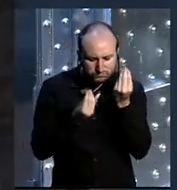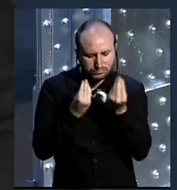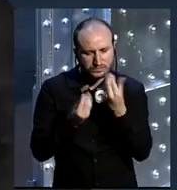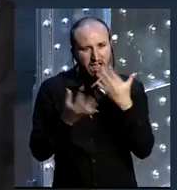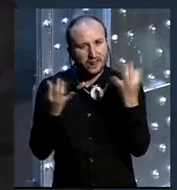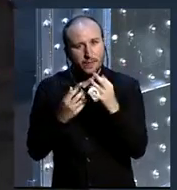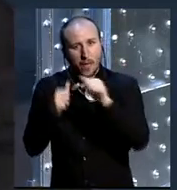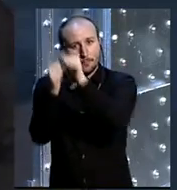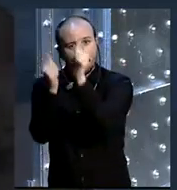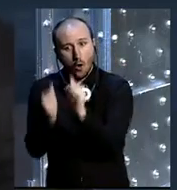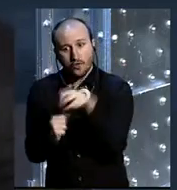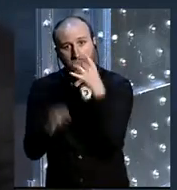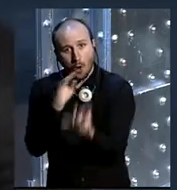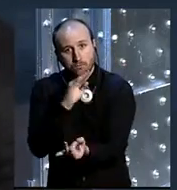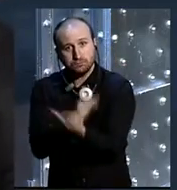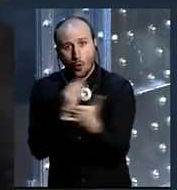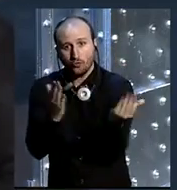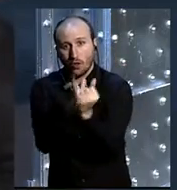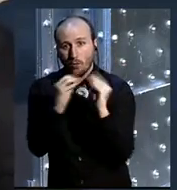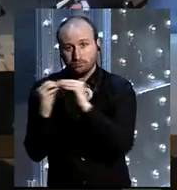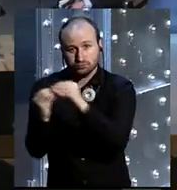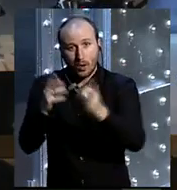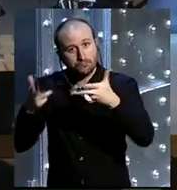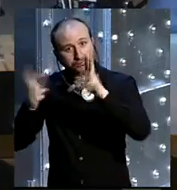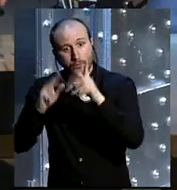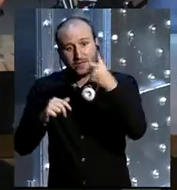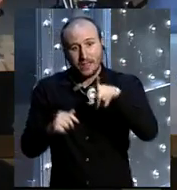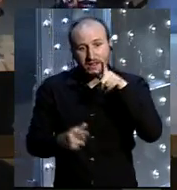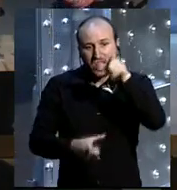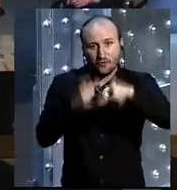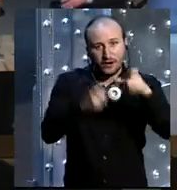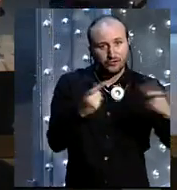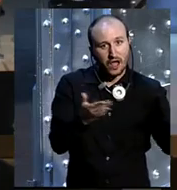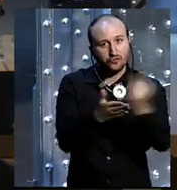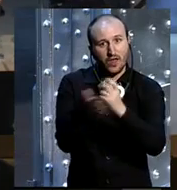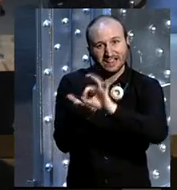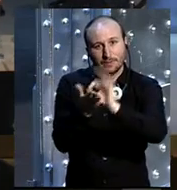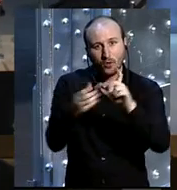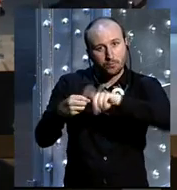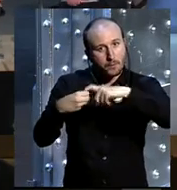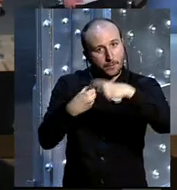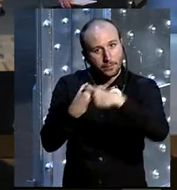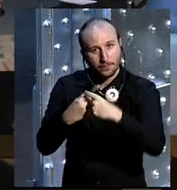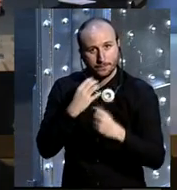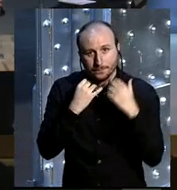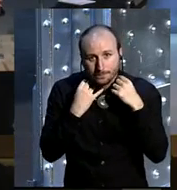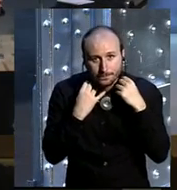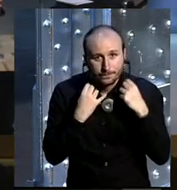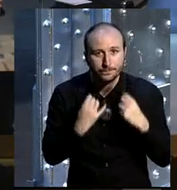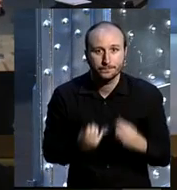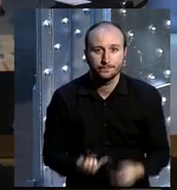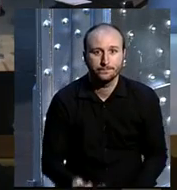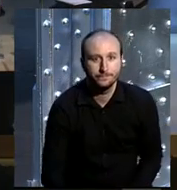un modelo que genere consentimiento, pero también entender la forma en la que la gente interactúa con nuestros servicios. De acuerdo. Uno de